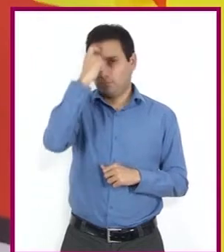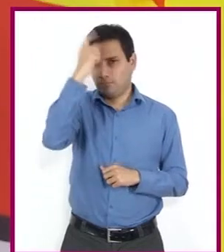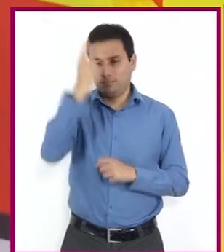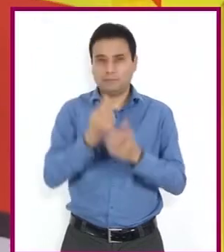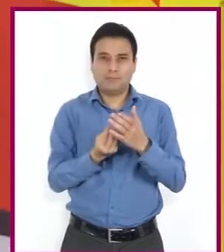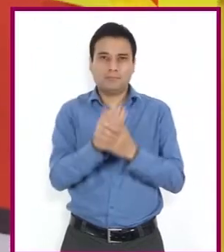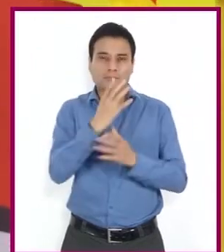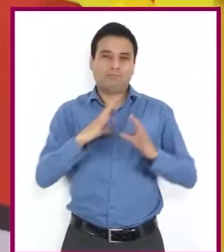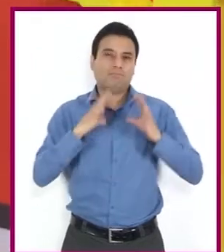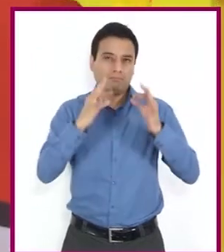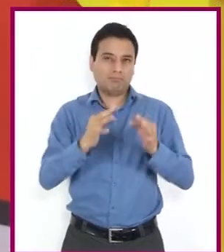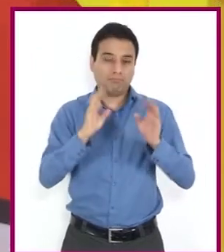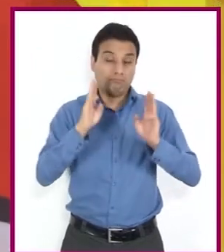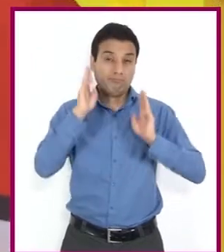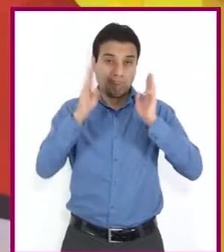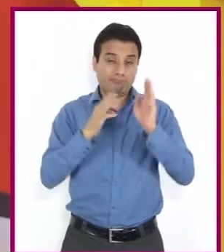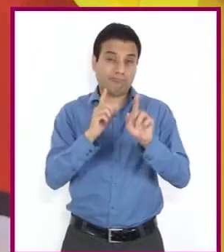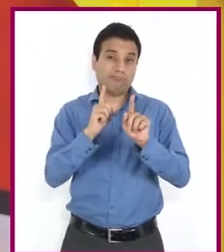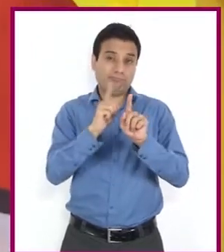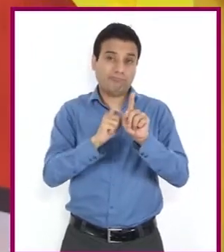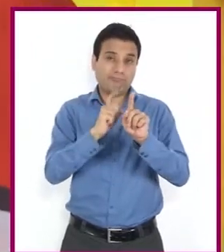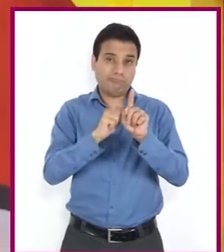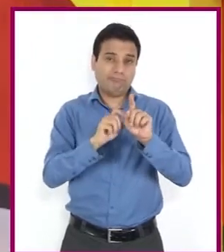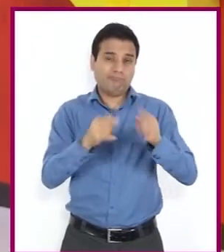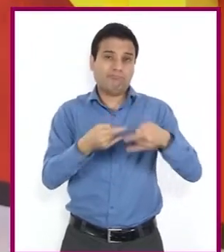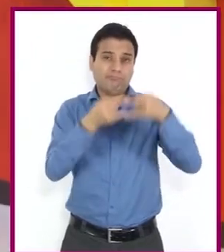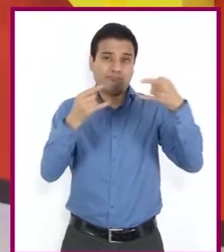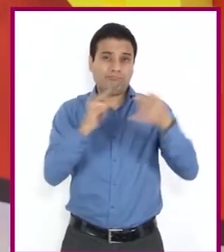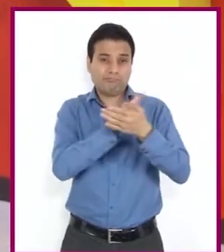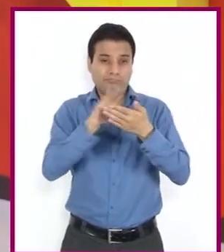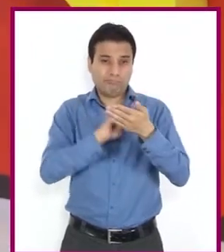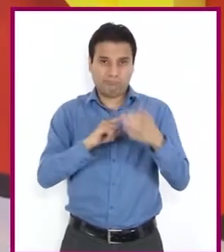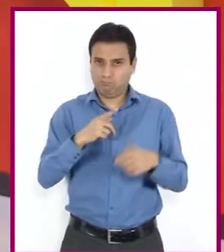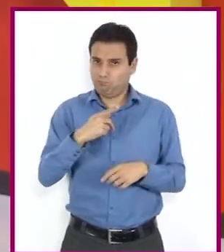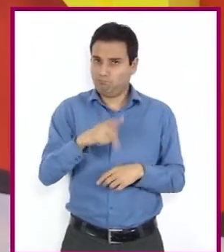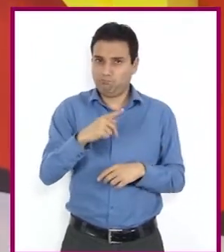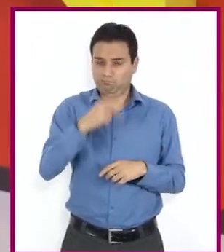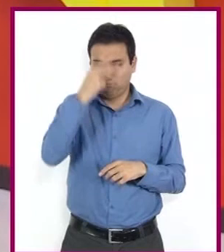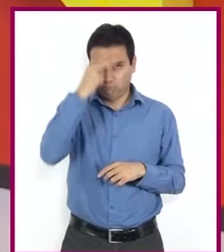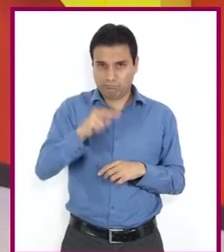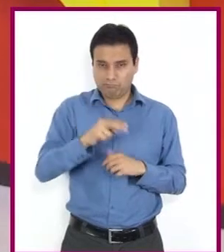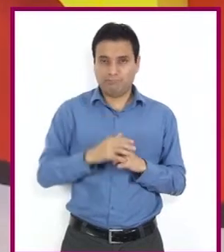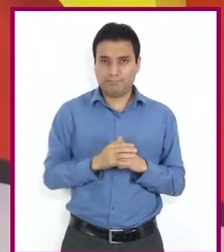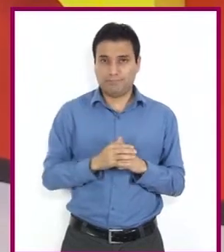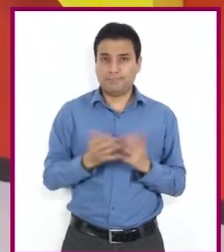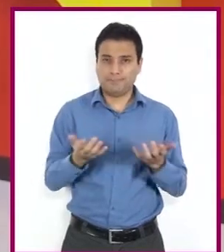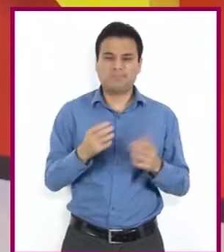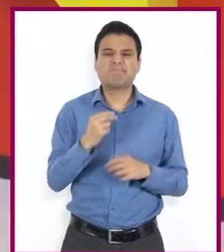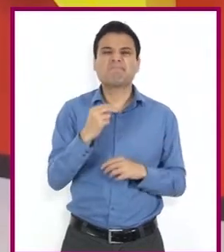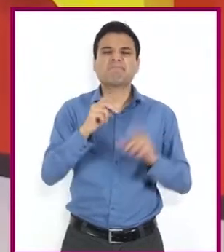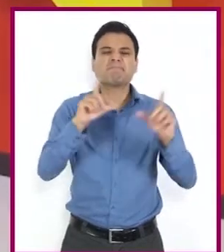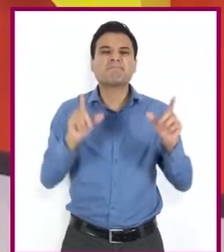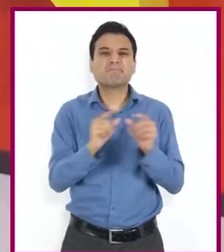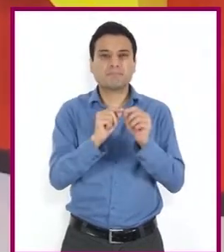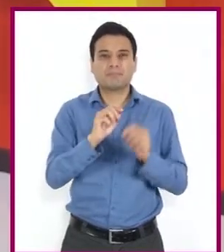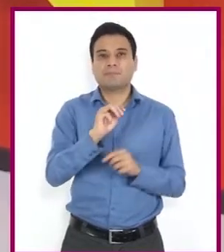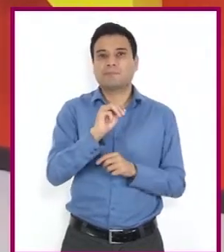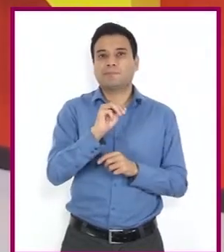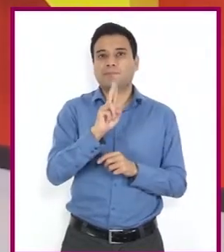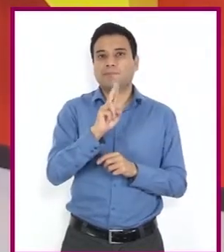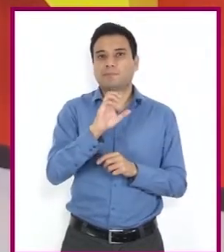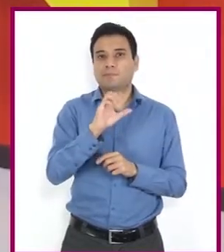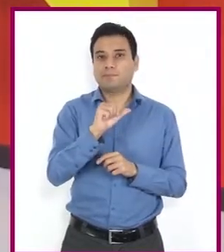la Caricatura y la Historieta, único de su género en nuestro país, conocido por sus siglas MUCAI.